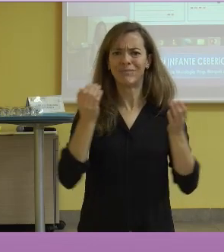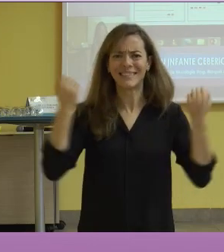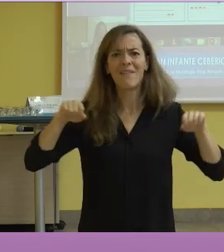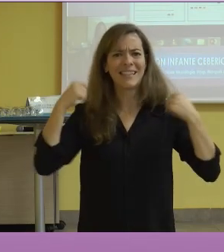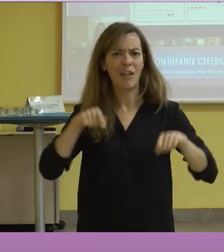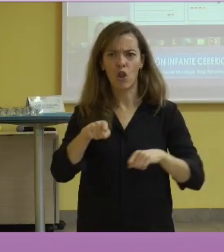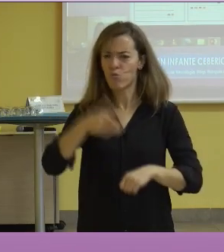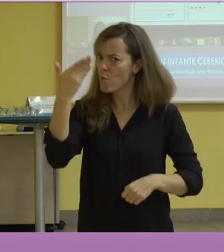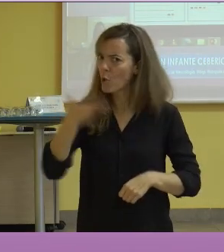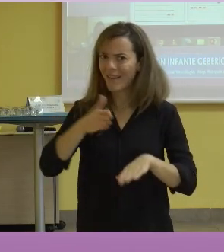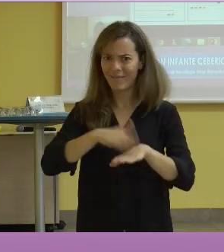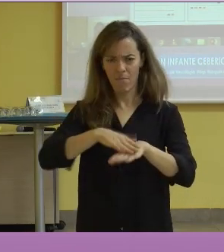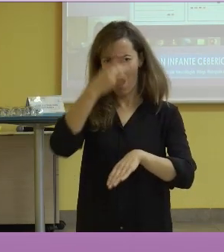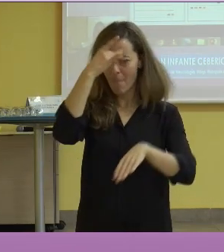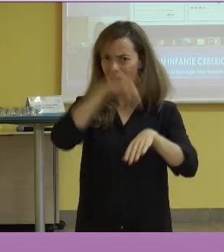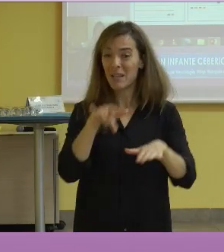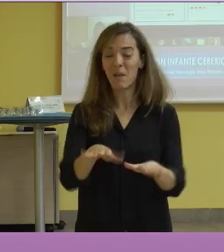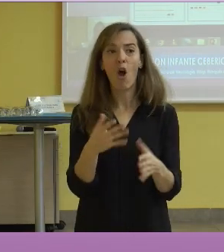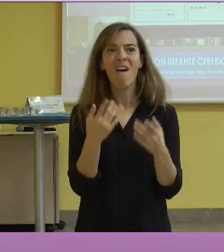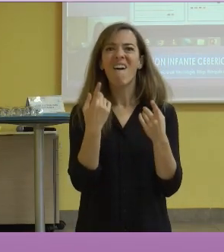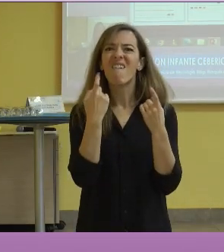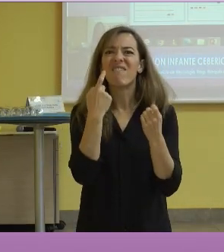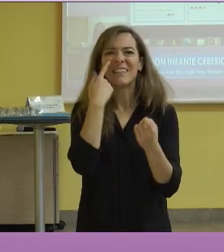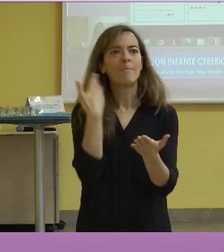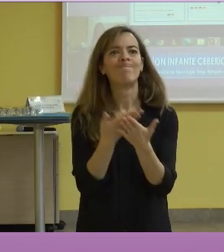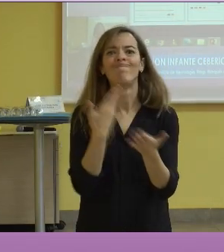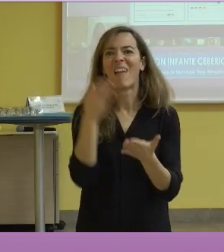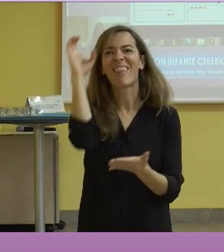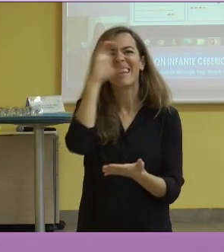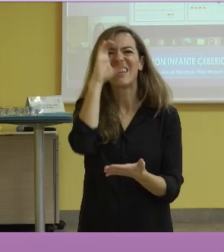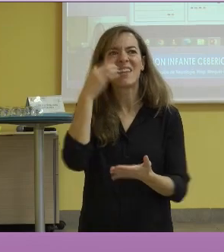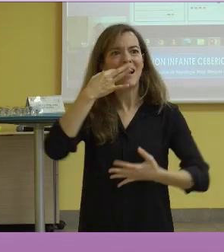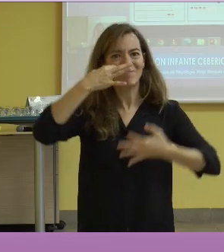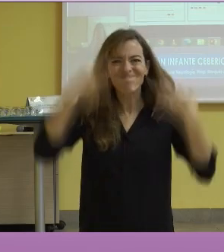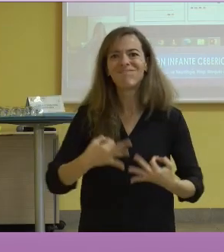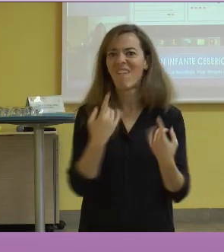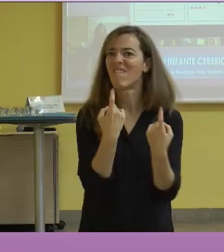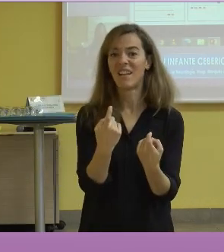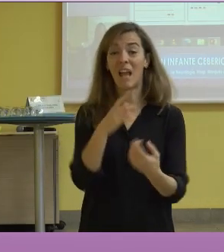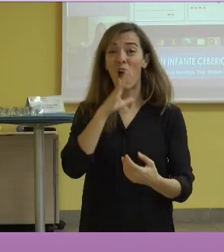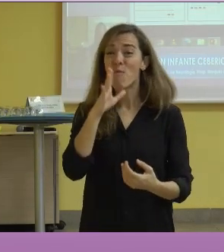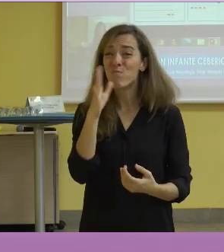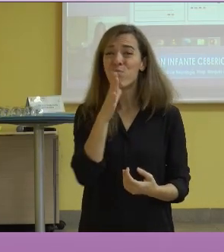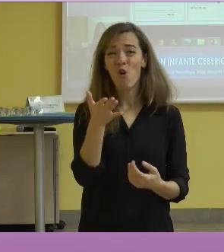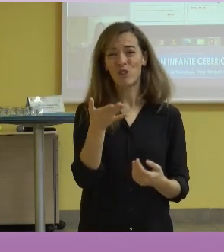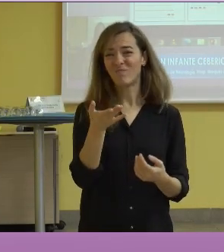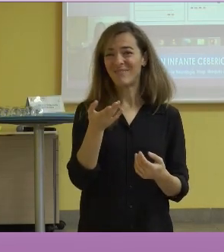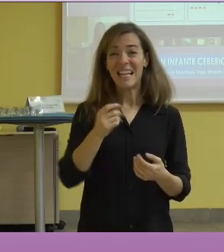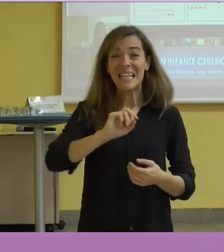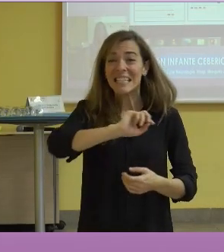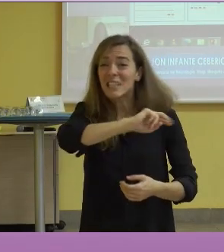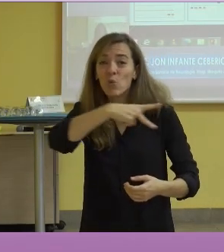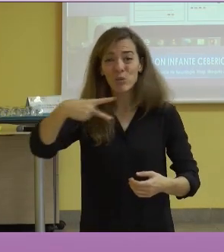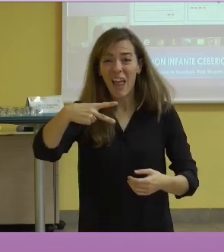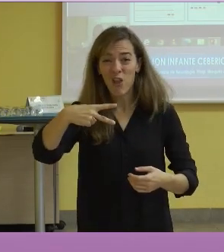para estos pacientes, faltan evidencias científicas sólidas, porque hay una enorme heterogeneidad, ¿no?, en los resultados de